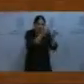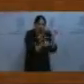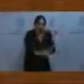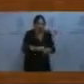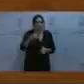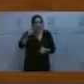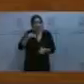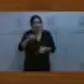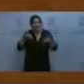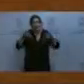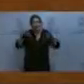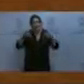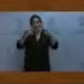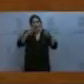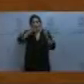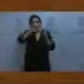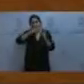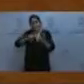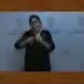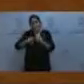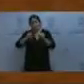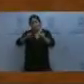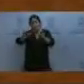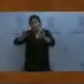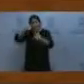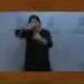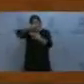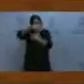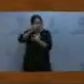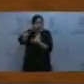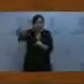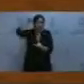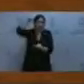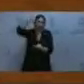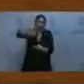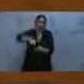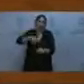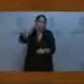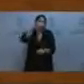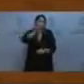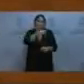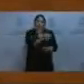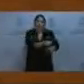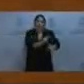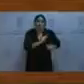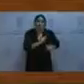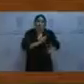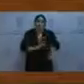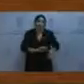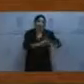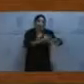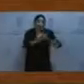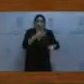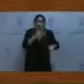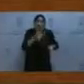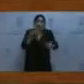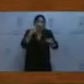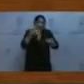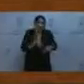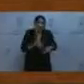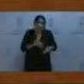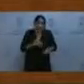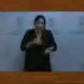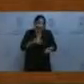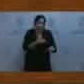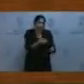Administración y lleva en esa sociedad no sé cuántos años. Ya sé que, bueno, no sé de qué me hablará luego usted, porque saldrá por los cerros de